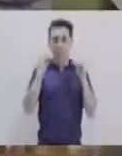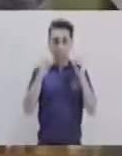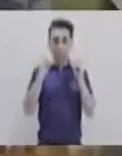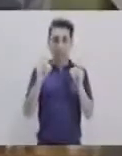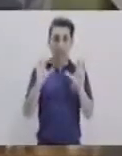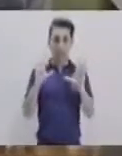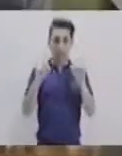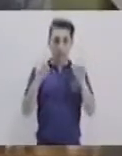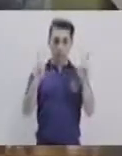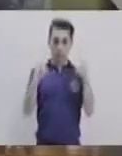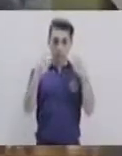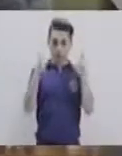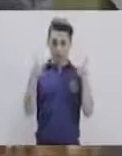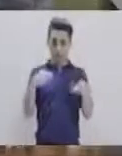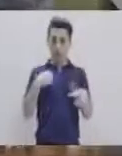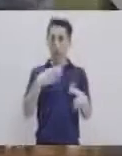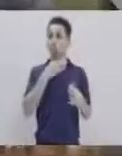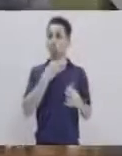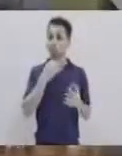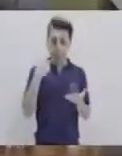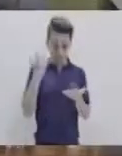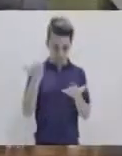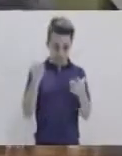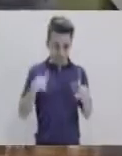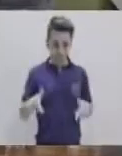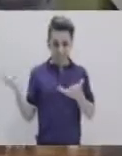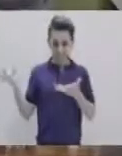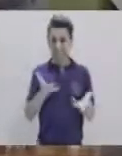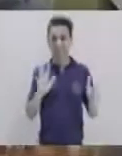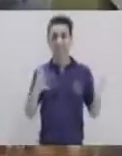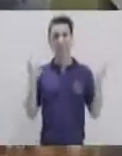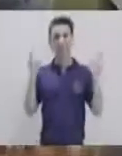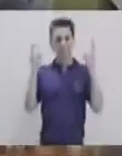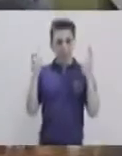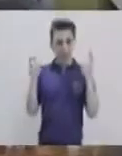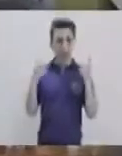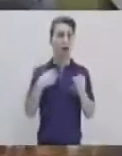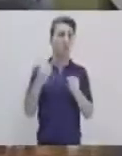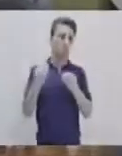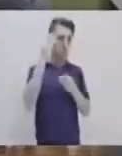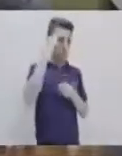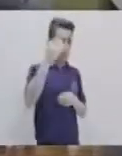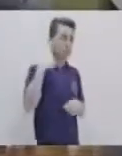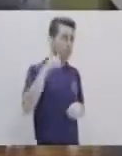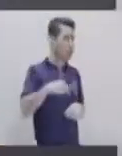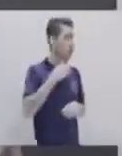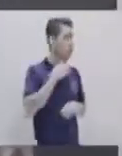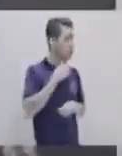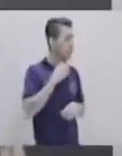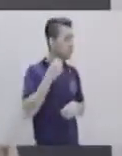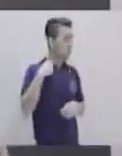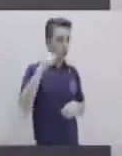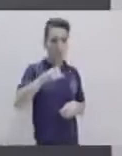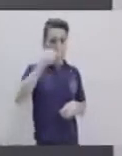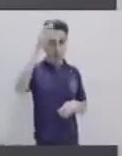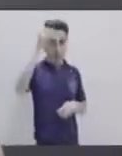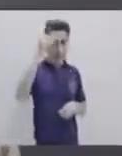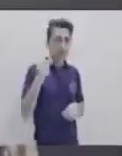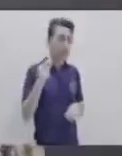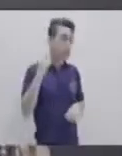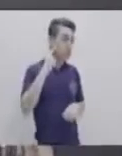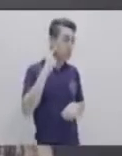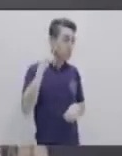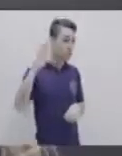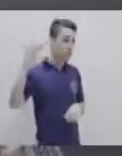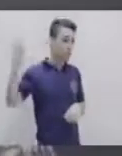musical. Profe, es un gusto tenerlo aquí nuevamente. Cuéntenos, ¿qué vamos a aprender hoy? Es un gusto también. Hoy quiero que aprendamos acerca del